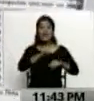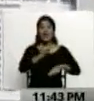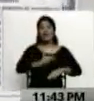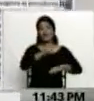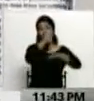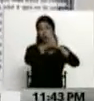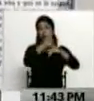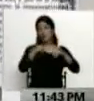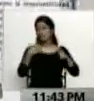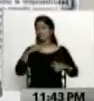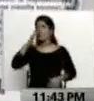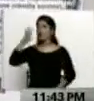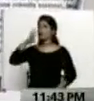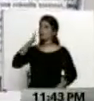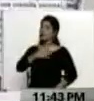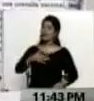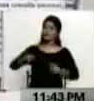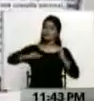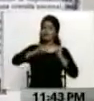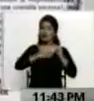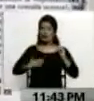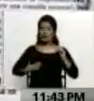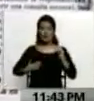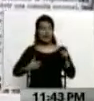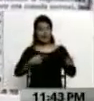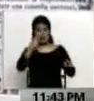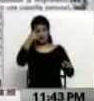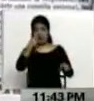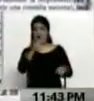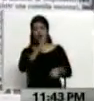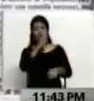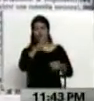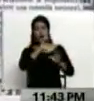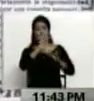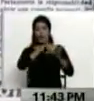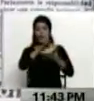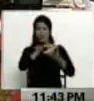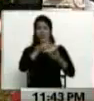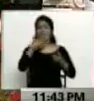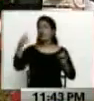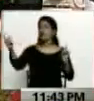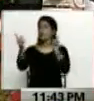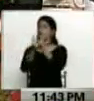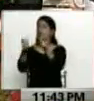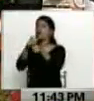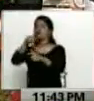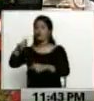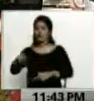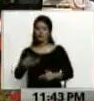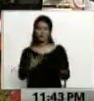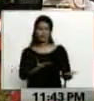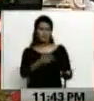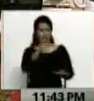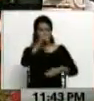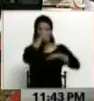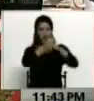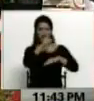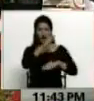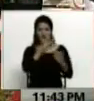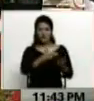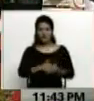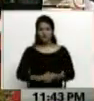soñaba con ser presidente y se reunió con no había problemas en Caracas y se reunió con z